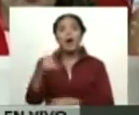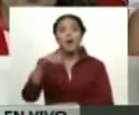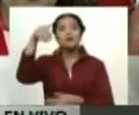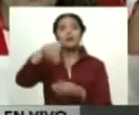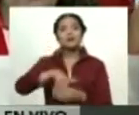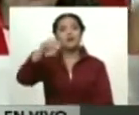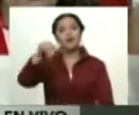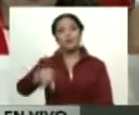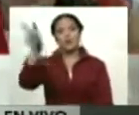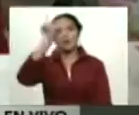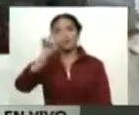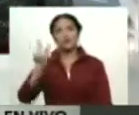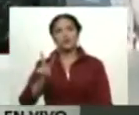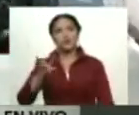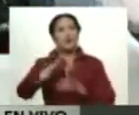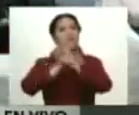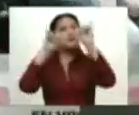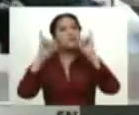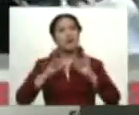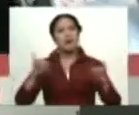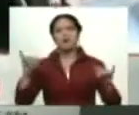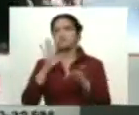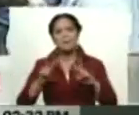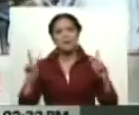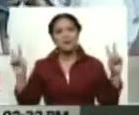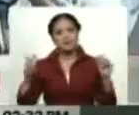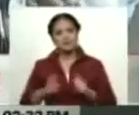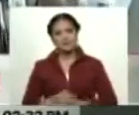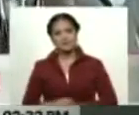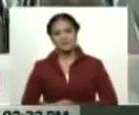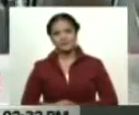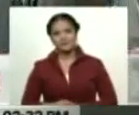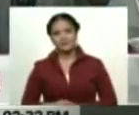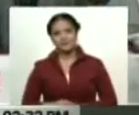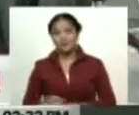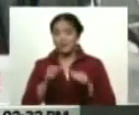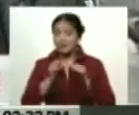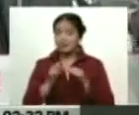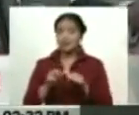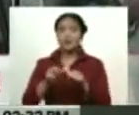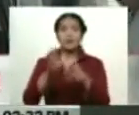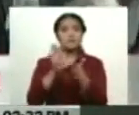Venezuela felices, en paz. Y seguiremos